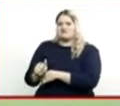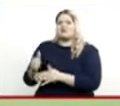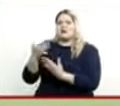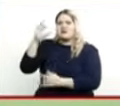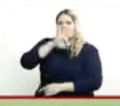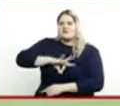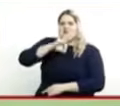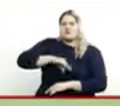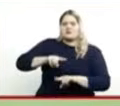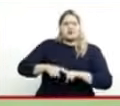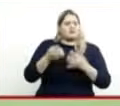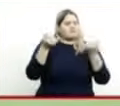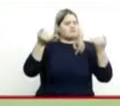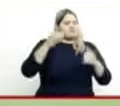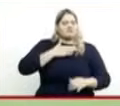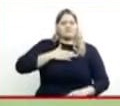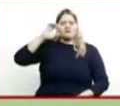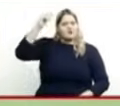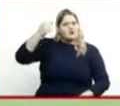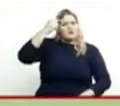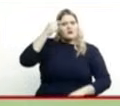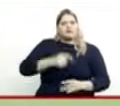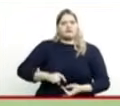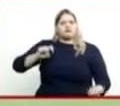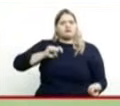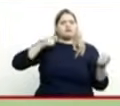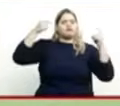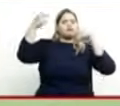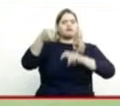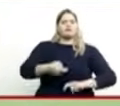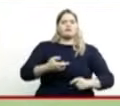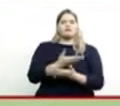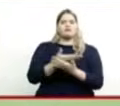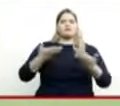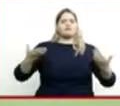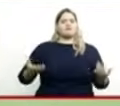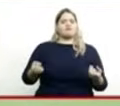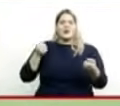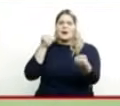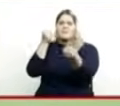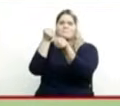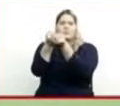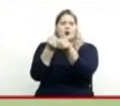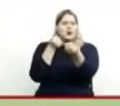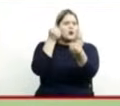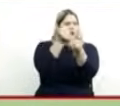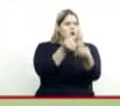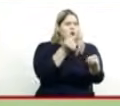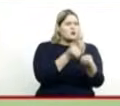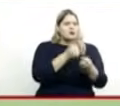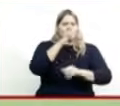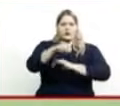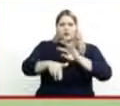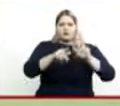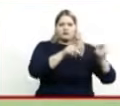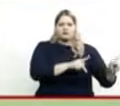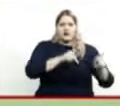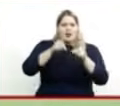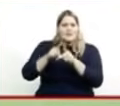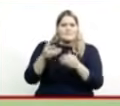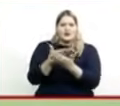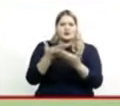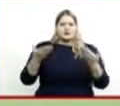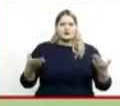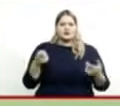corruptos, mi gobierno ha reiniciado decididamente el apoyo al sector agrícola con préstamos al